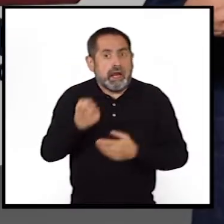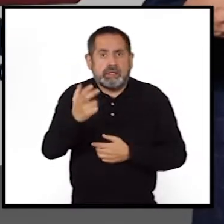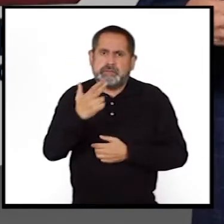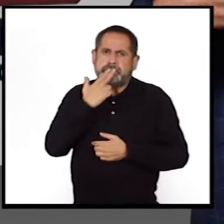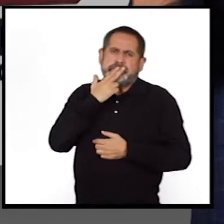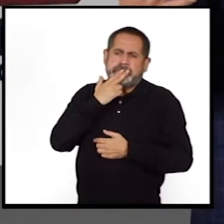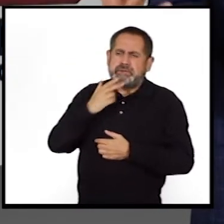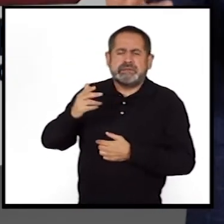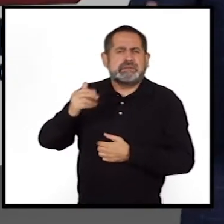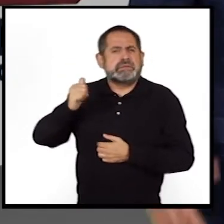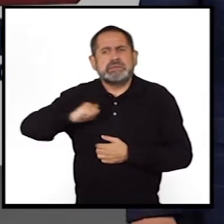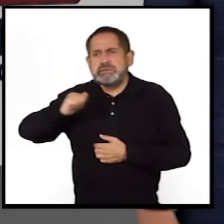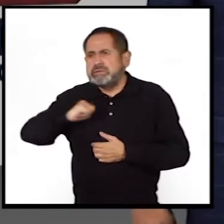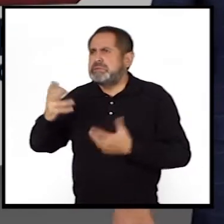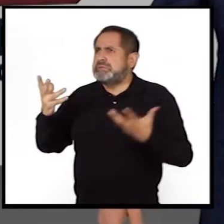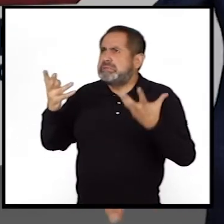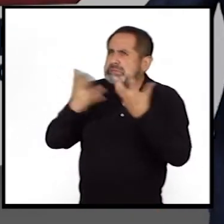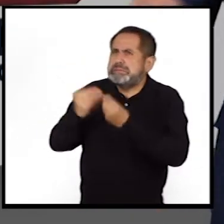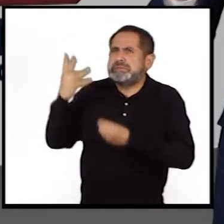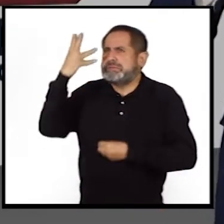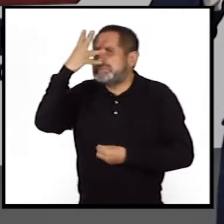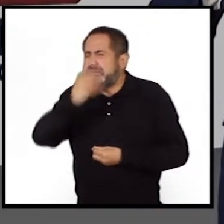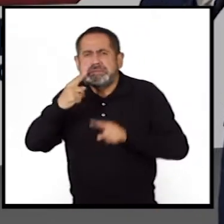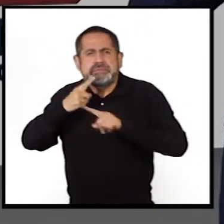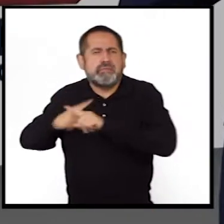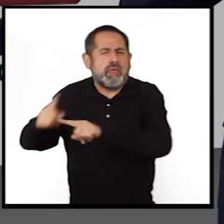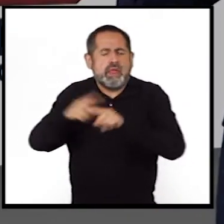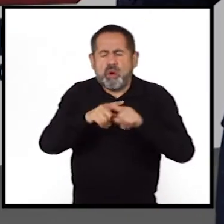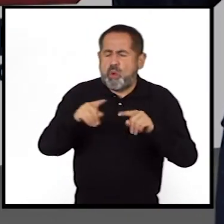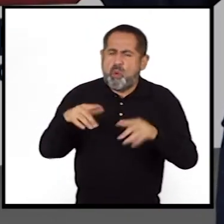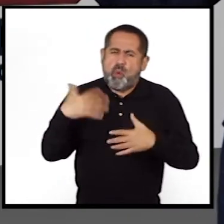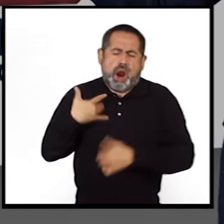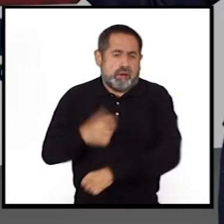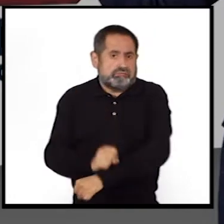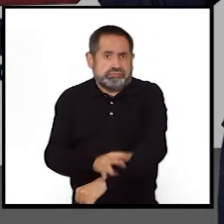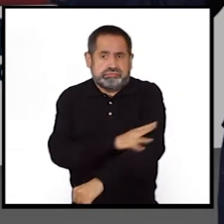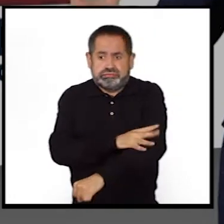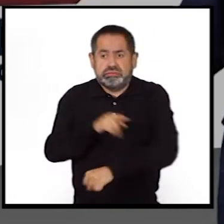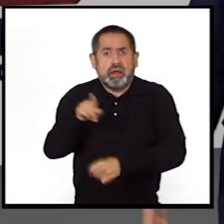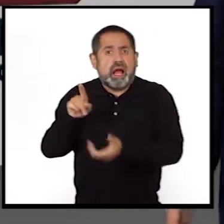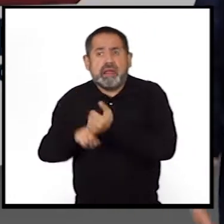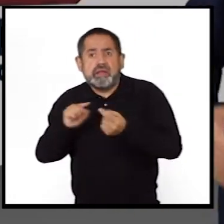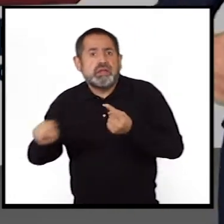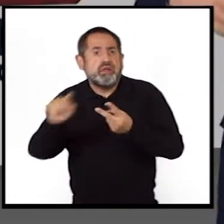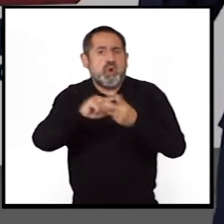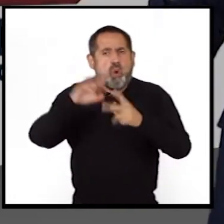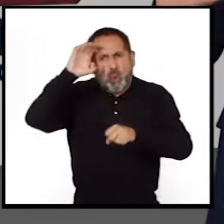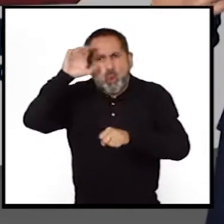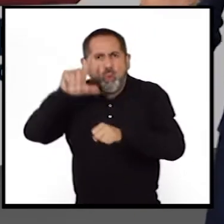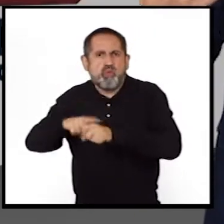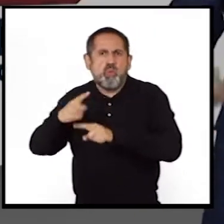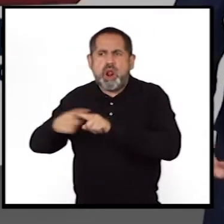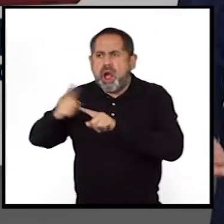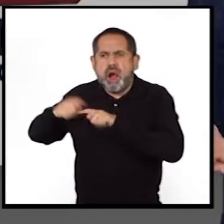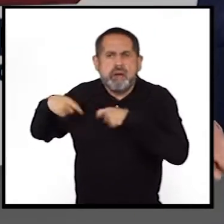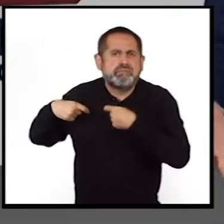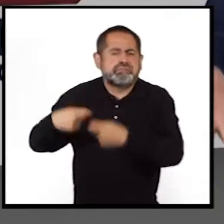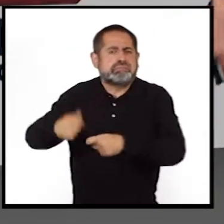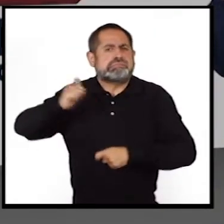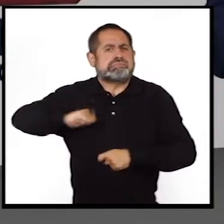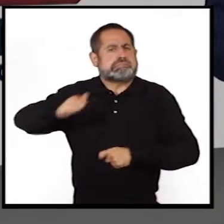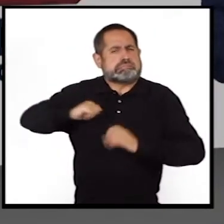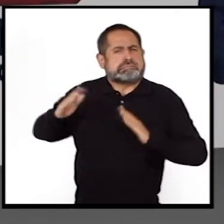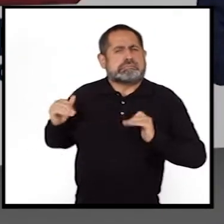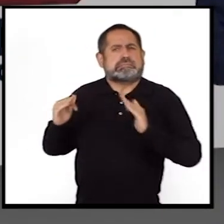Son sitios de gran riqueza arquitectónica, con una vibrante presencia de culturas y tradiciones populares, así